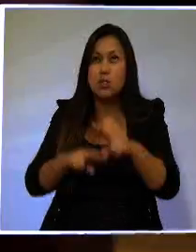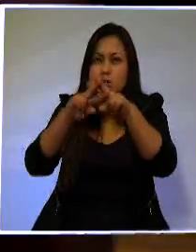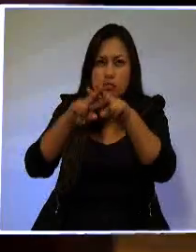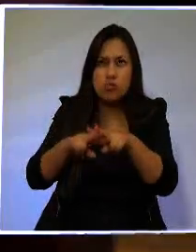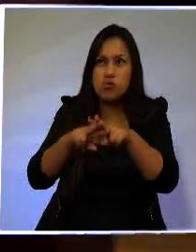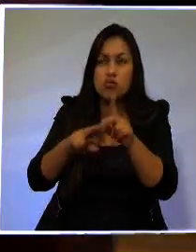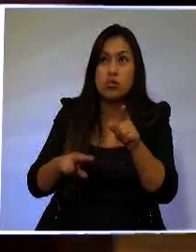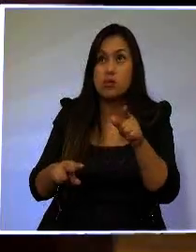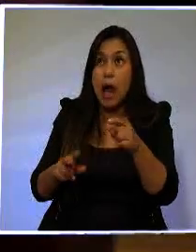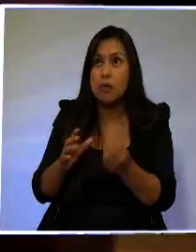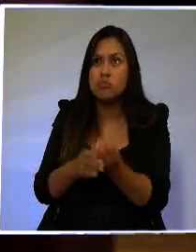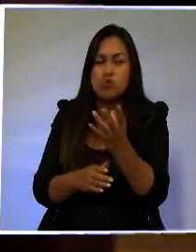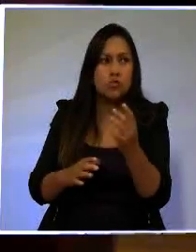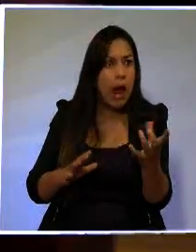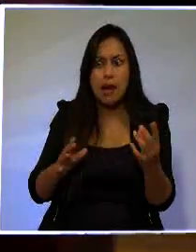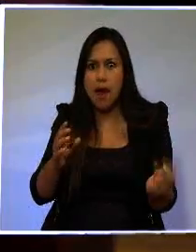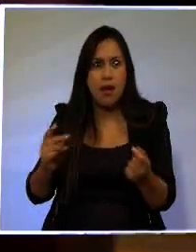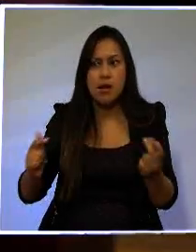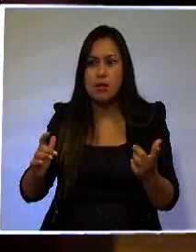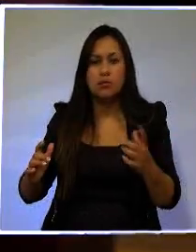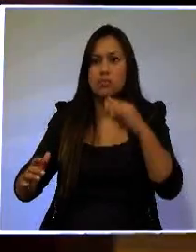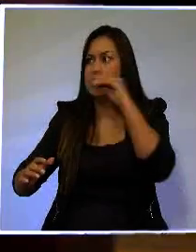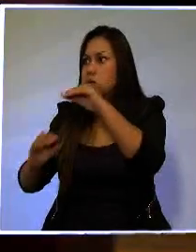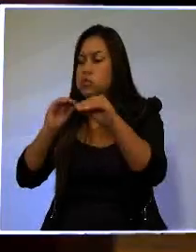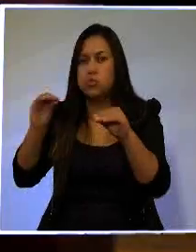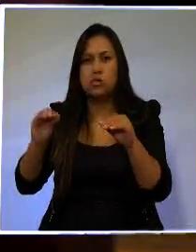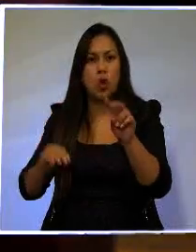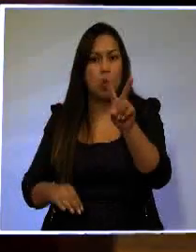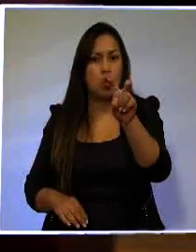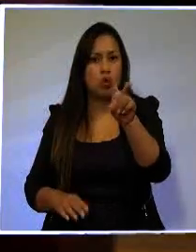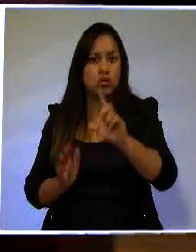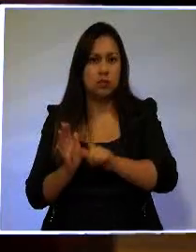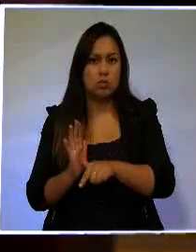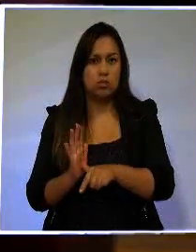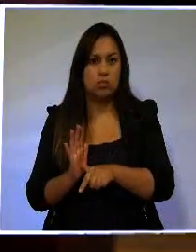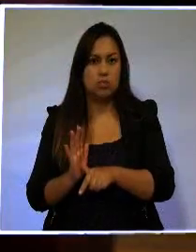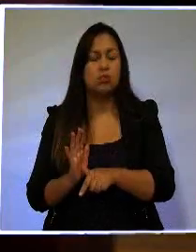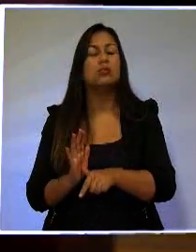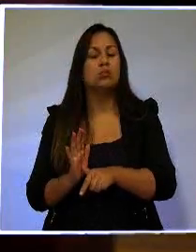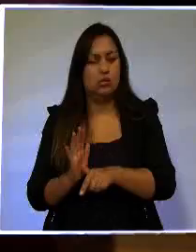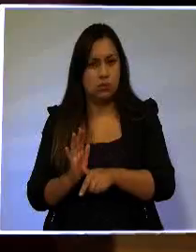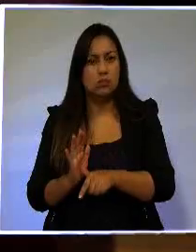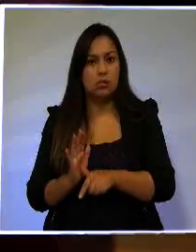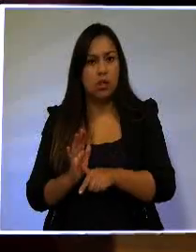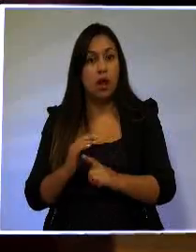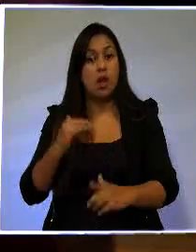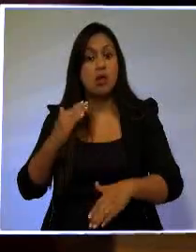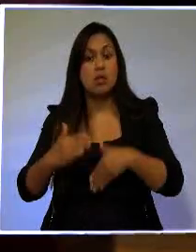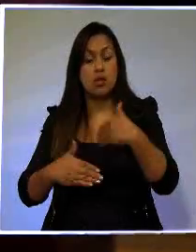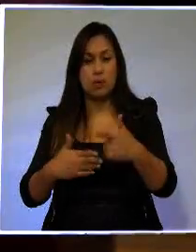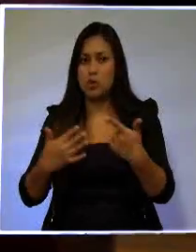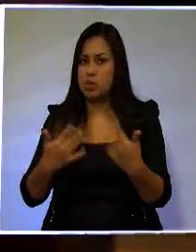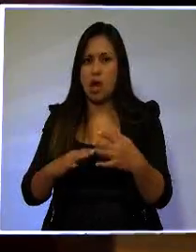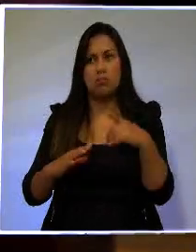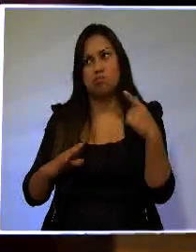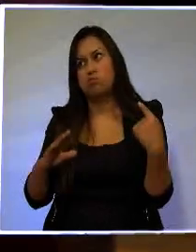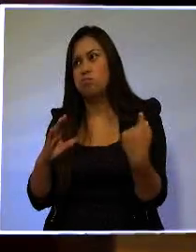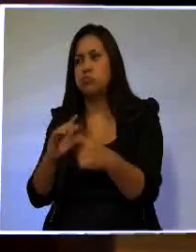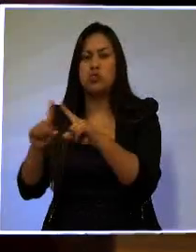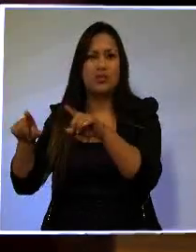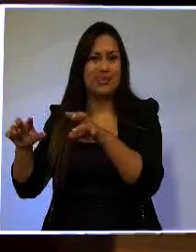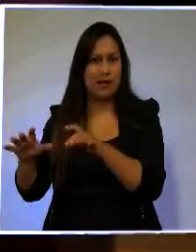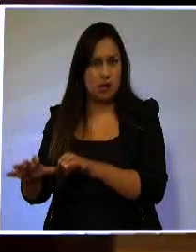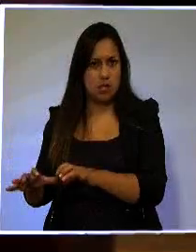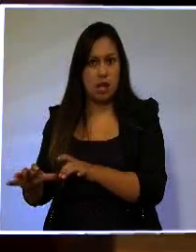detectar y en verificar las el paso de estos flujos y de ahí pasaríamos inmediatamente a la secretaría que ellos en también